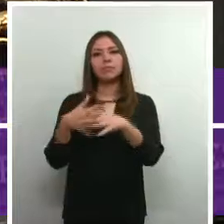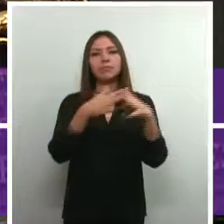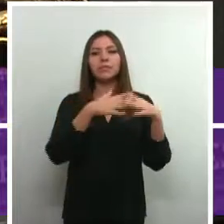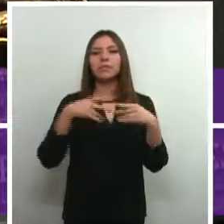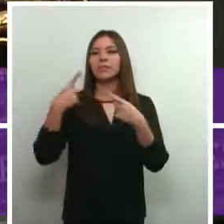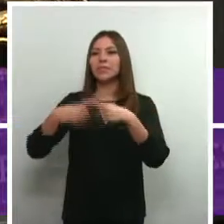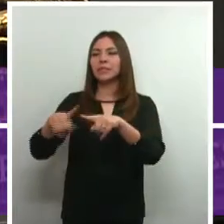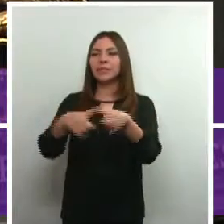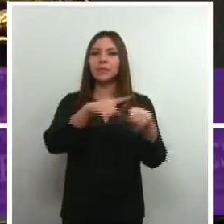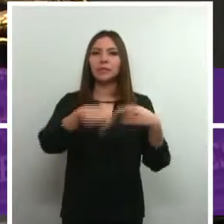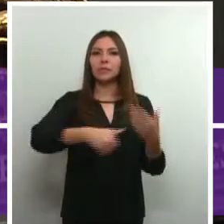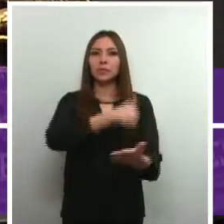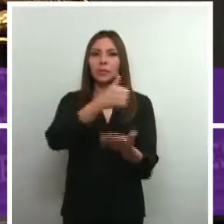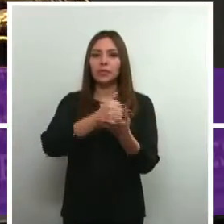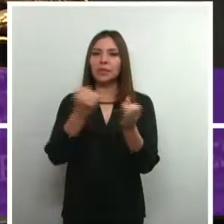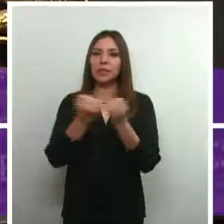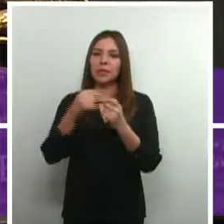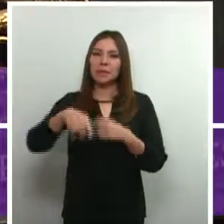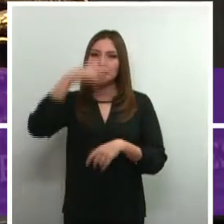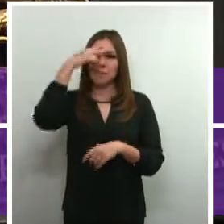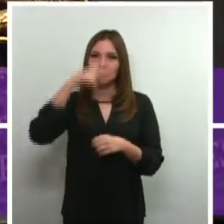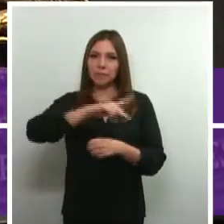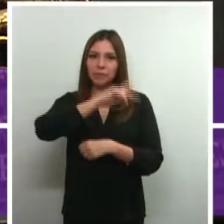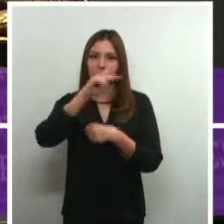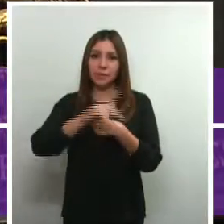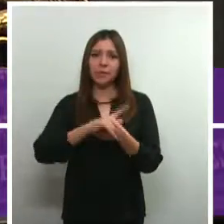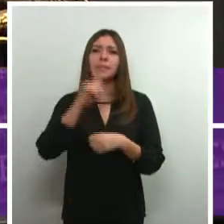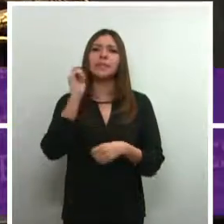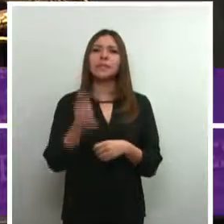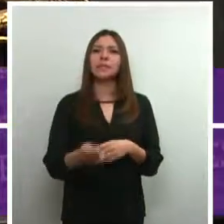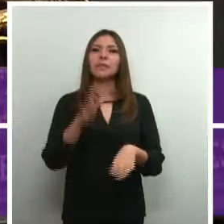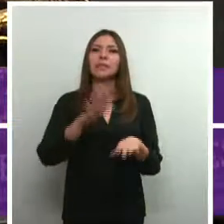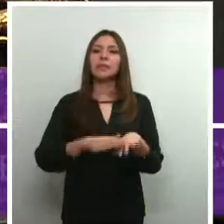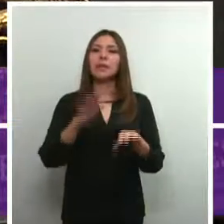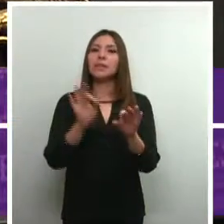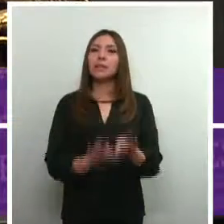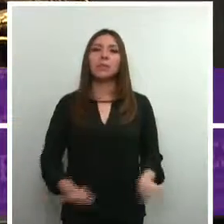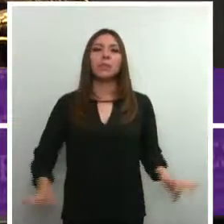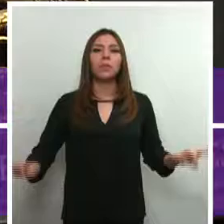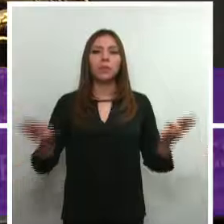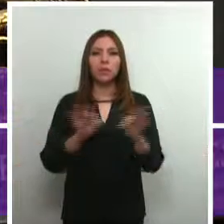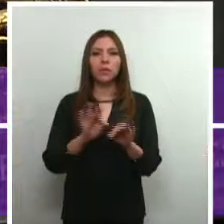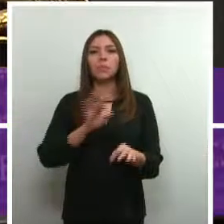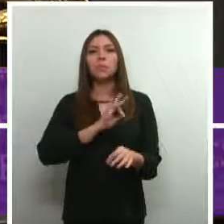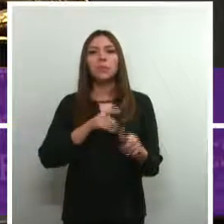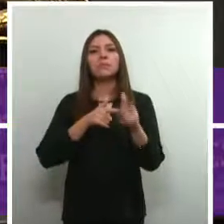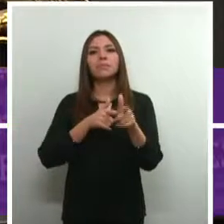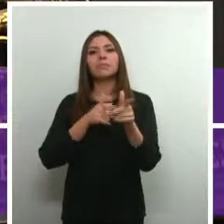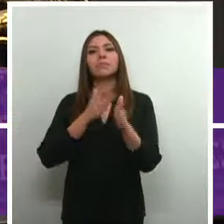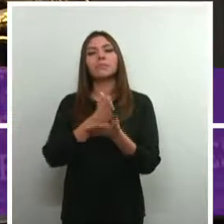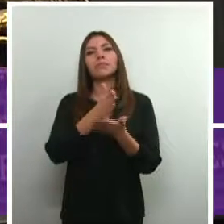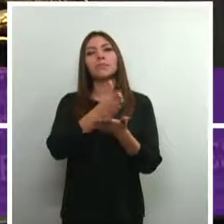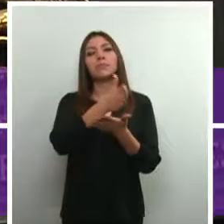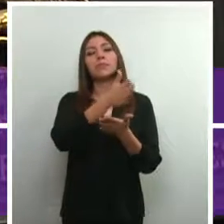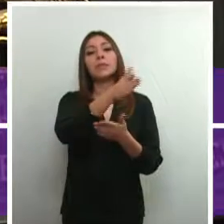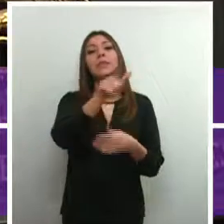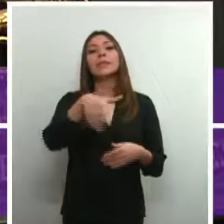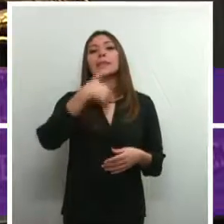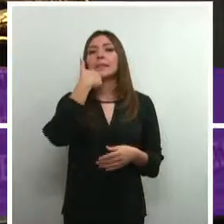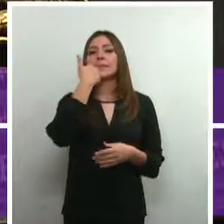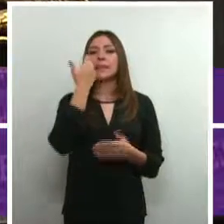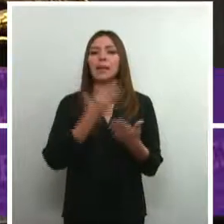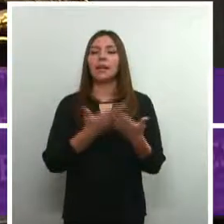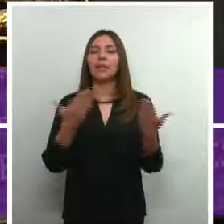de este país. Pero lo más importante es la capacidad de construir y seguir avanzando. Y yo quiero